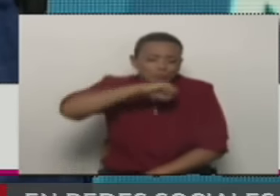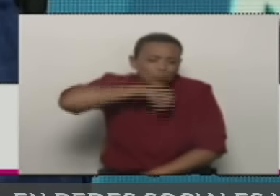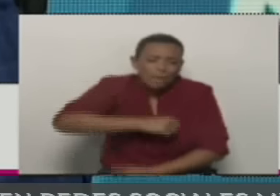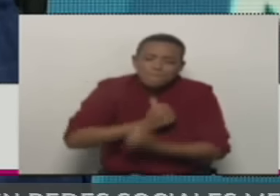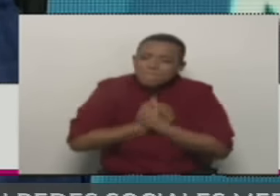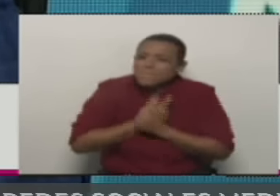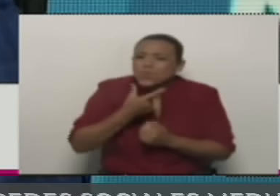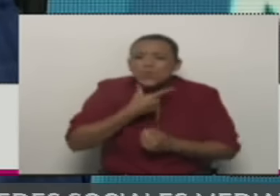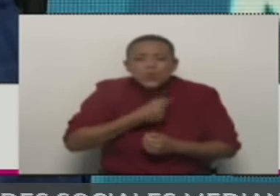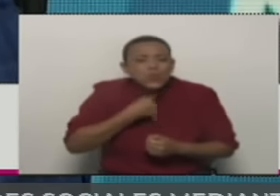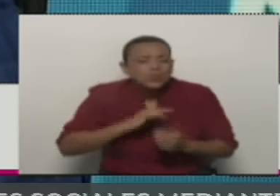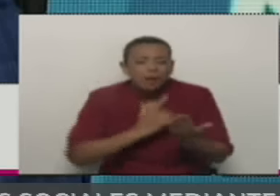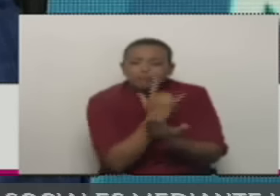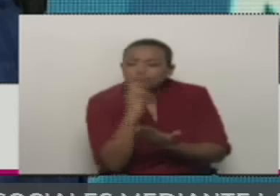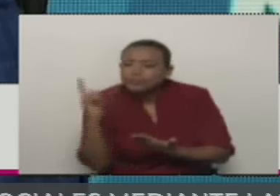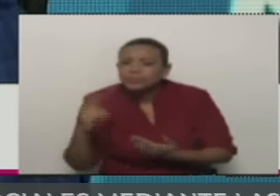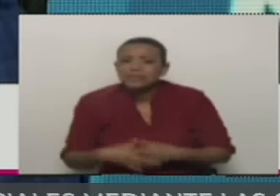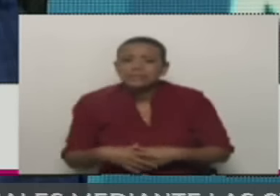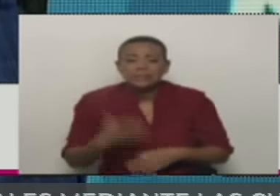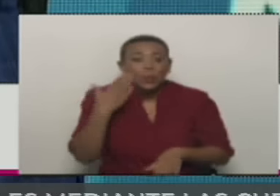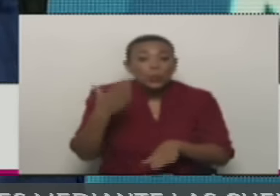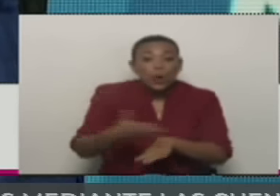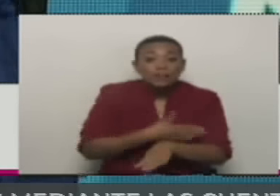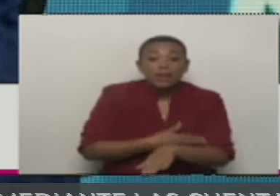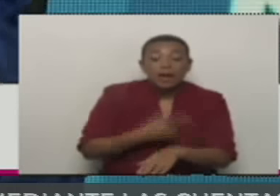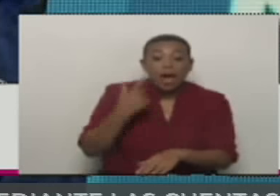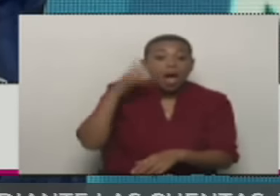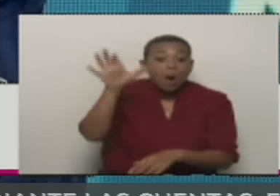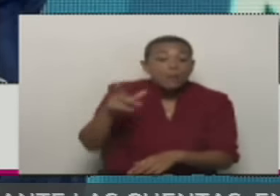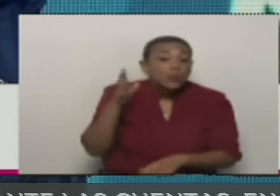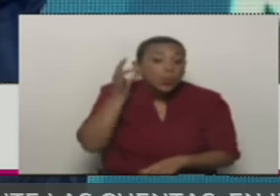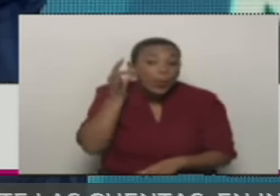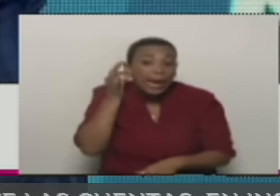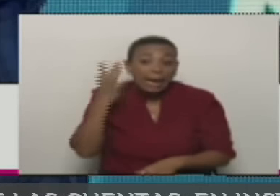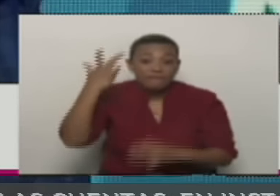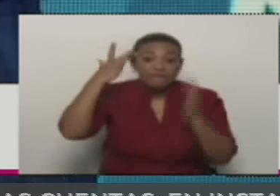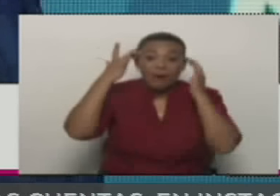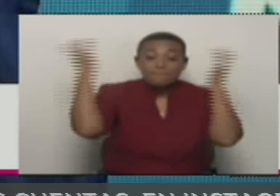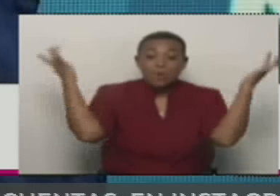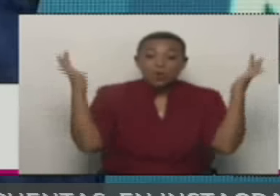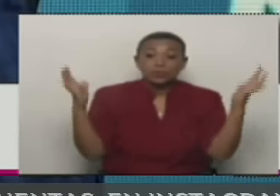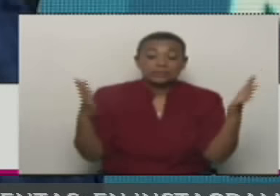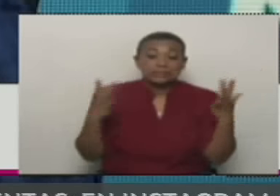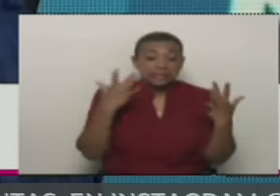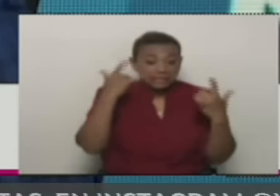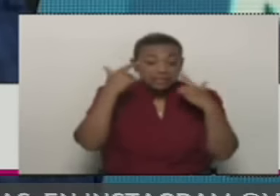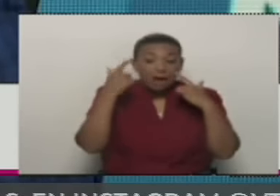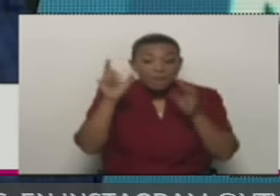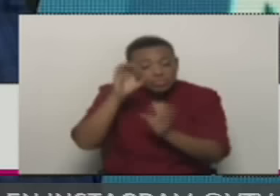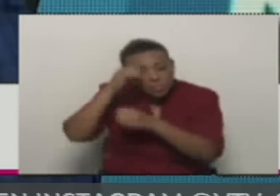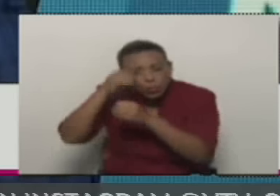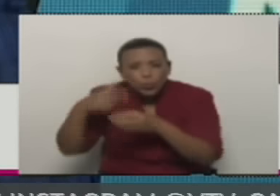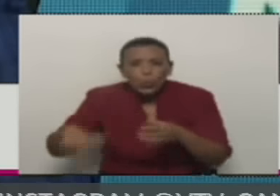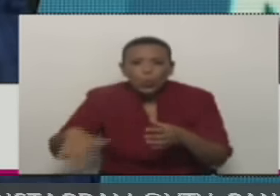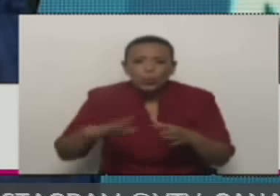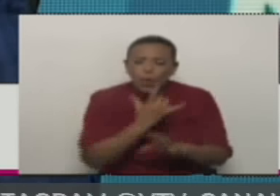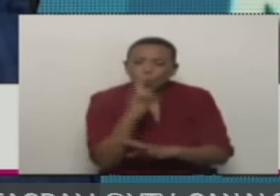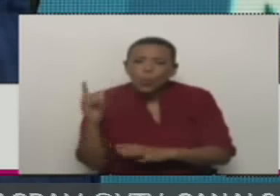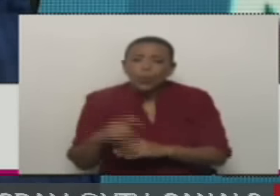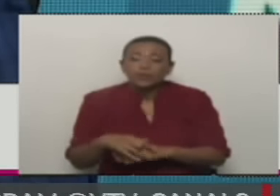un prólogo de la profesora Gabriela Jiménez Ramírez, nada más y nada menos. Y tiene otro prólogo del profesor